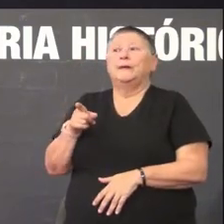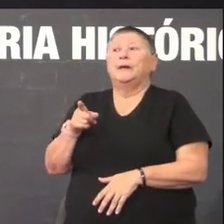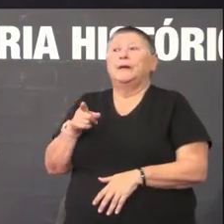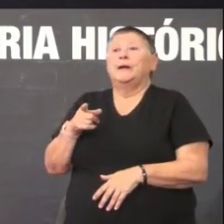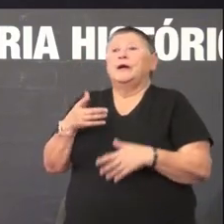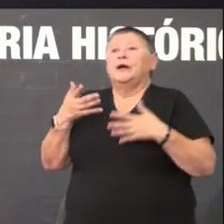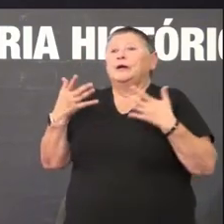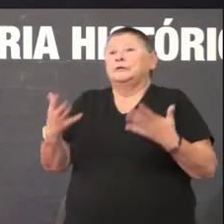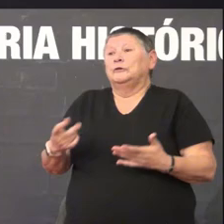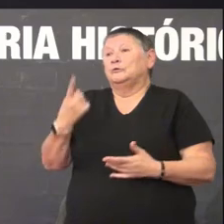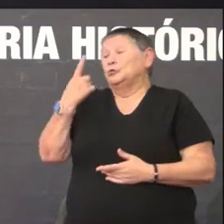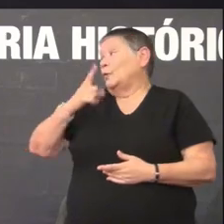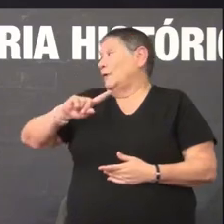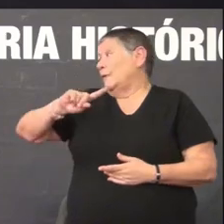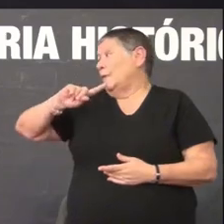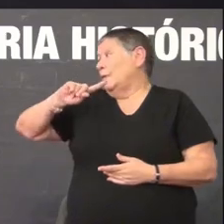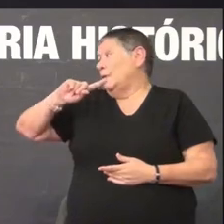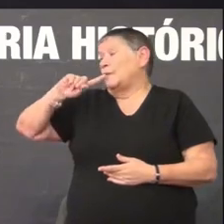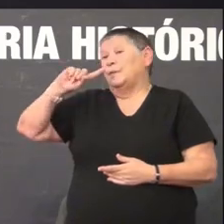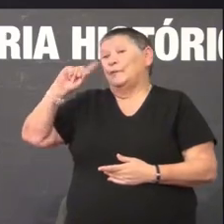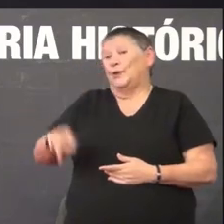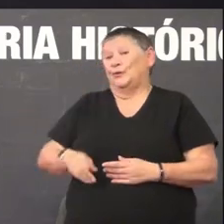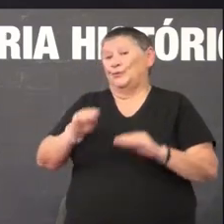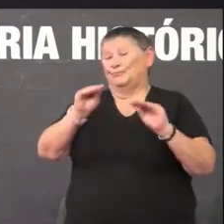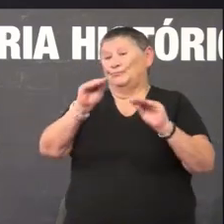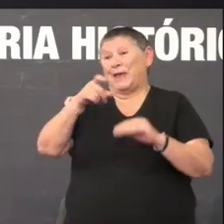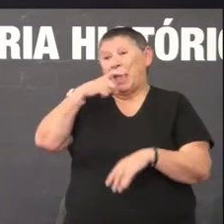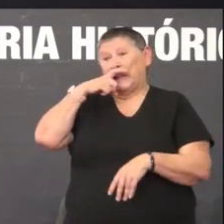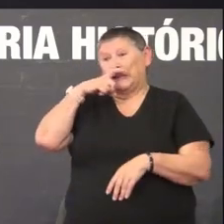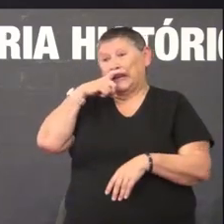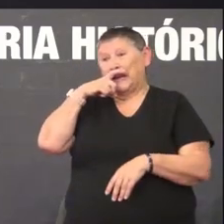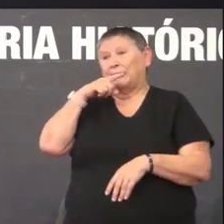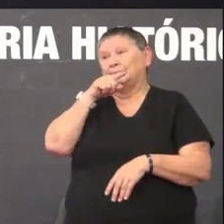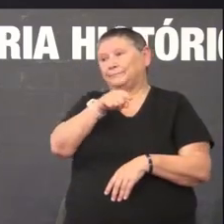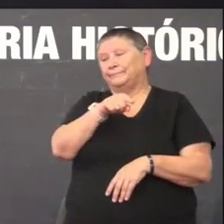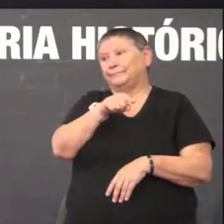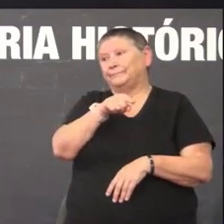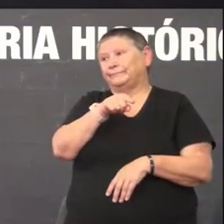hubo un director, el último director de Aznar, que lo que hizo fue